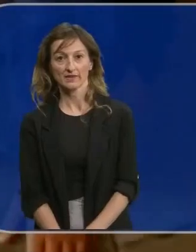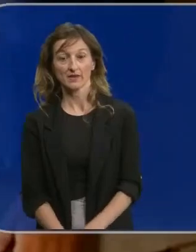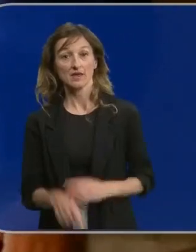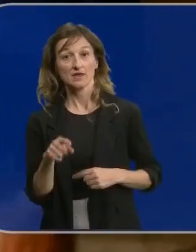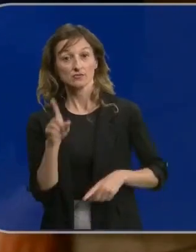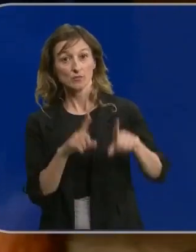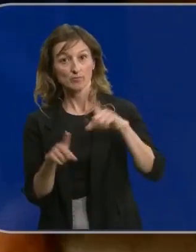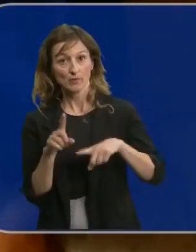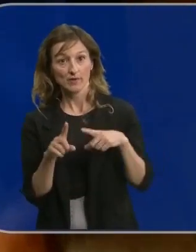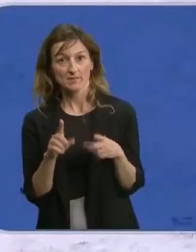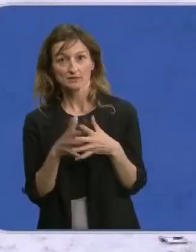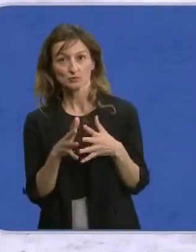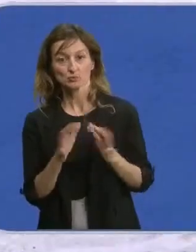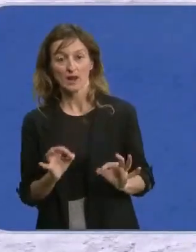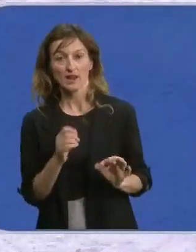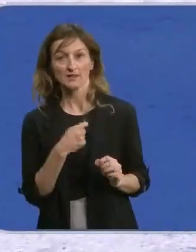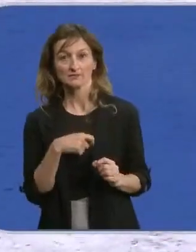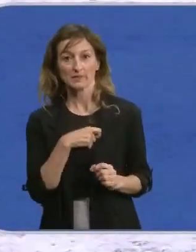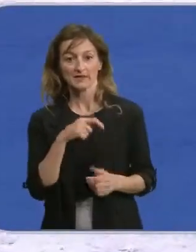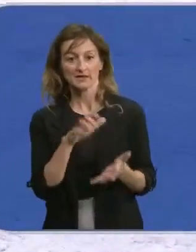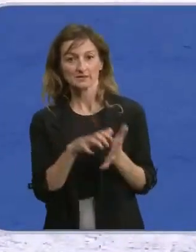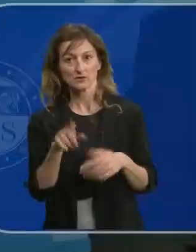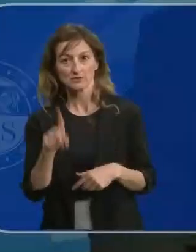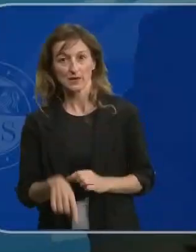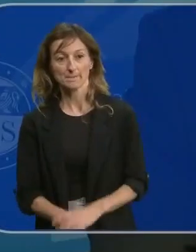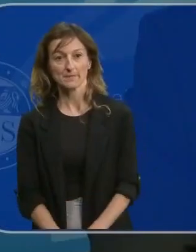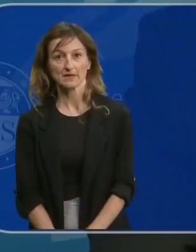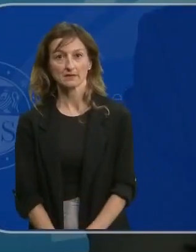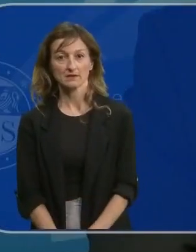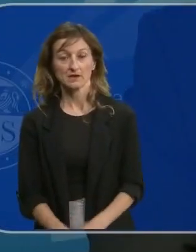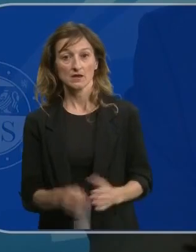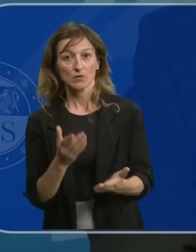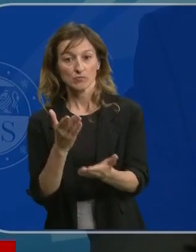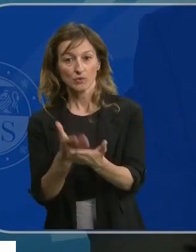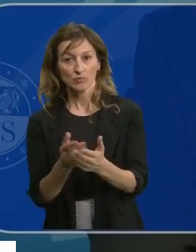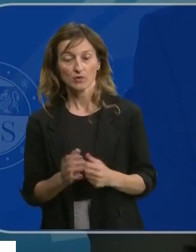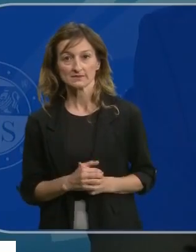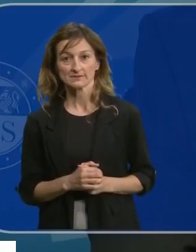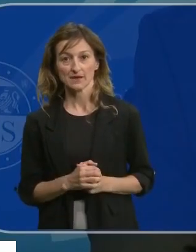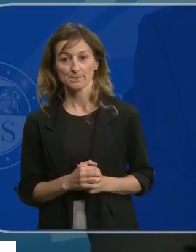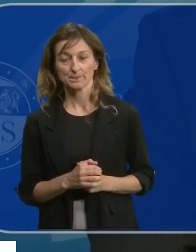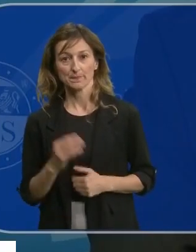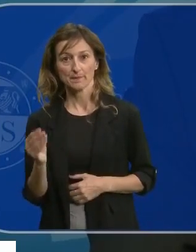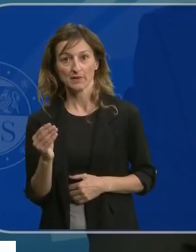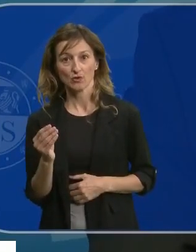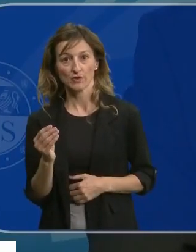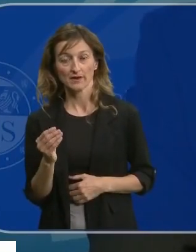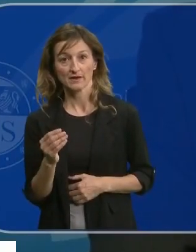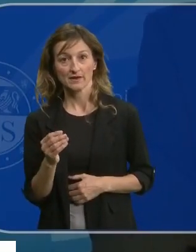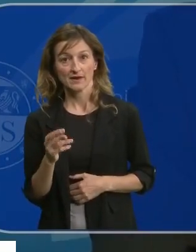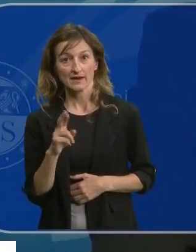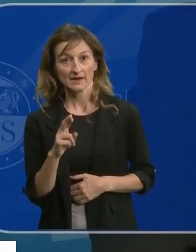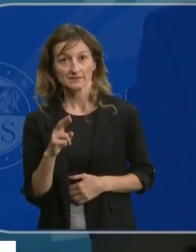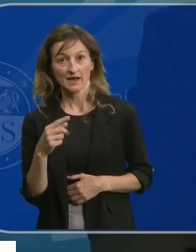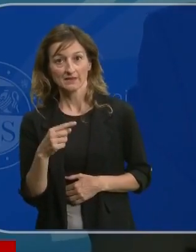es un problema estructural en España y en castilla una propuesta por ejemplo es implementar mejoras en la renta garantizada de